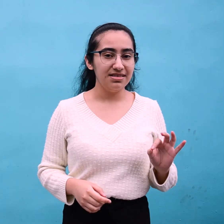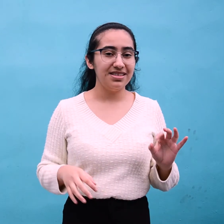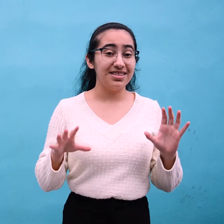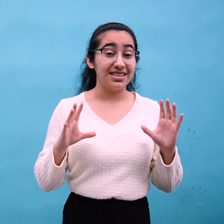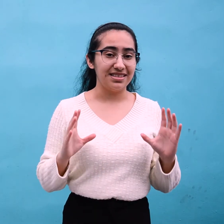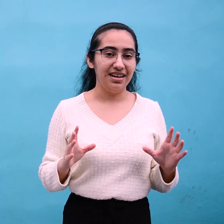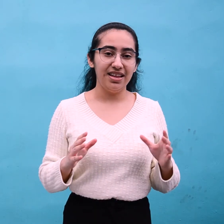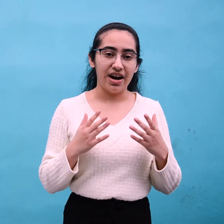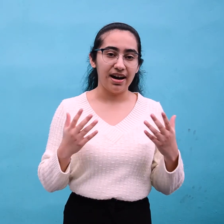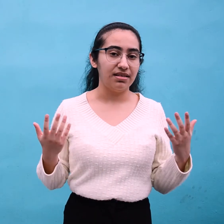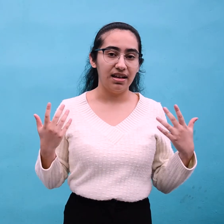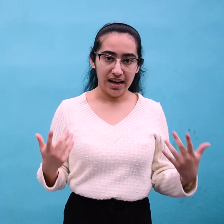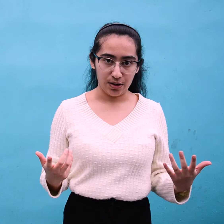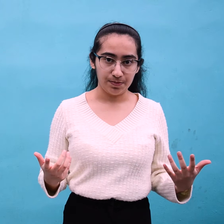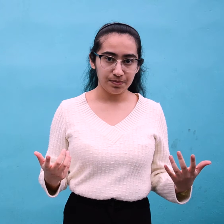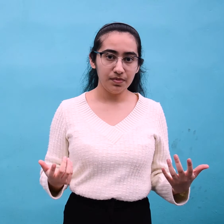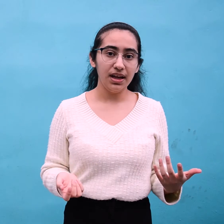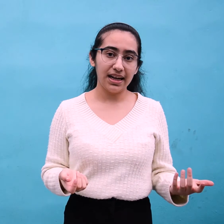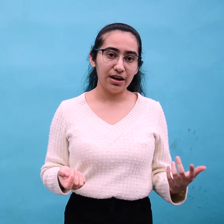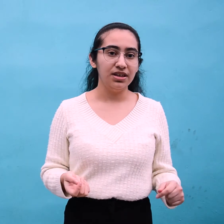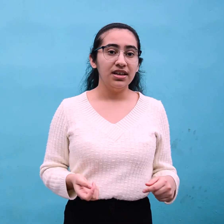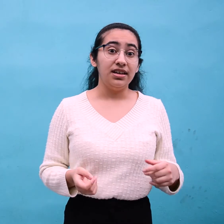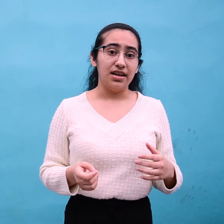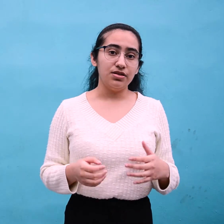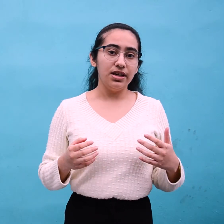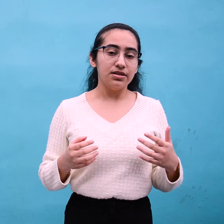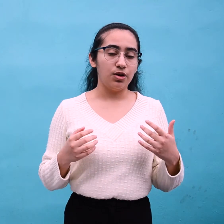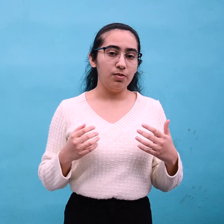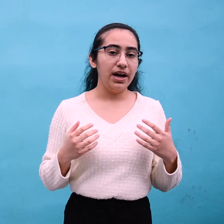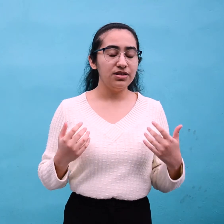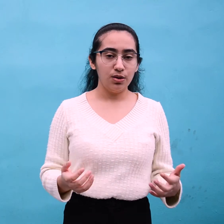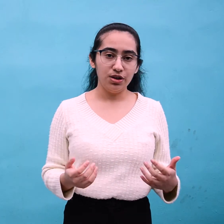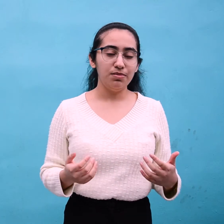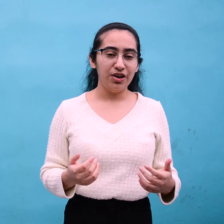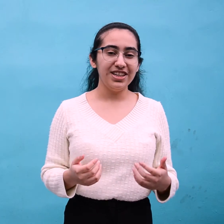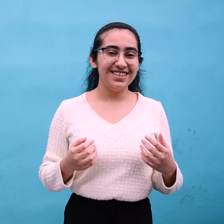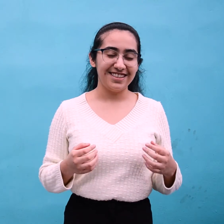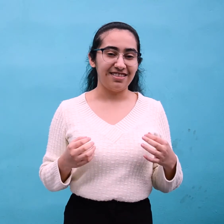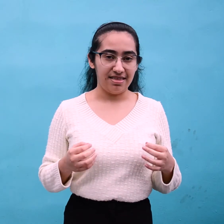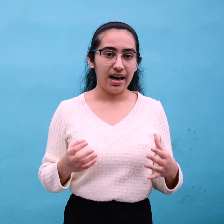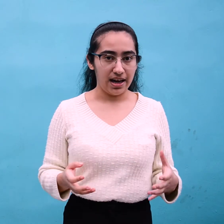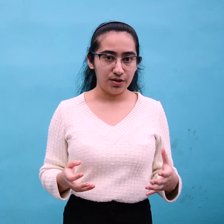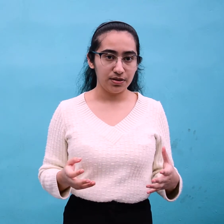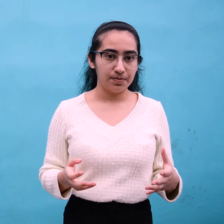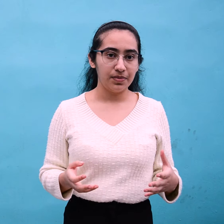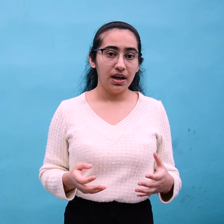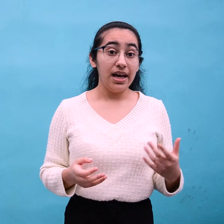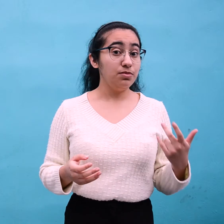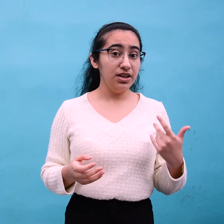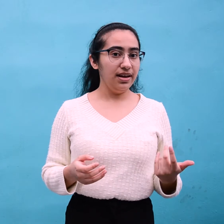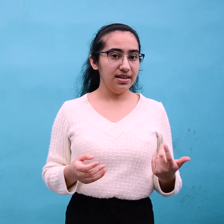vacunarán sin necesidad de bajarse del carro claro que esto es solo para los adultos mayores de 70 años